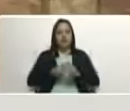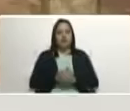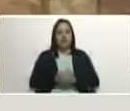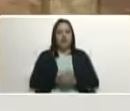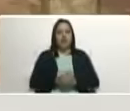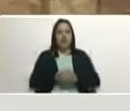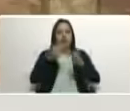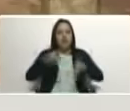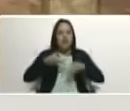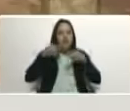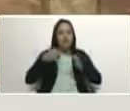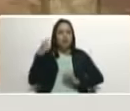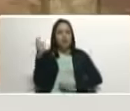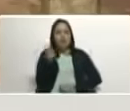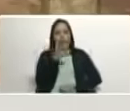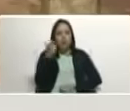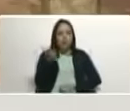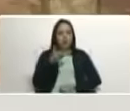hemos buscado.